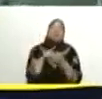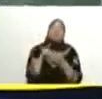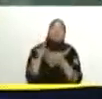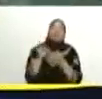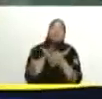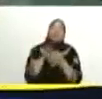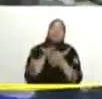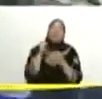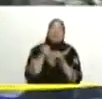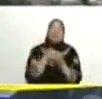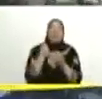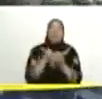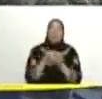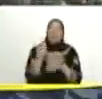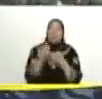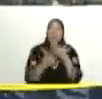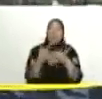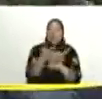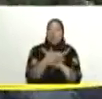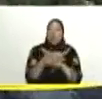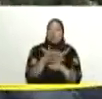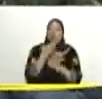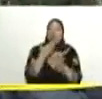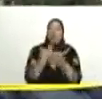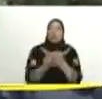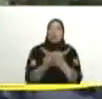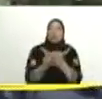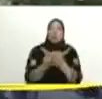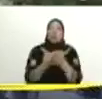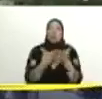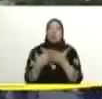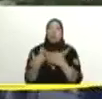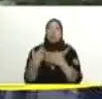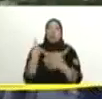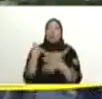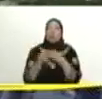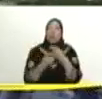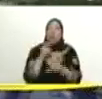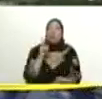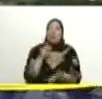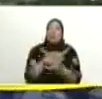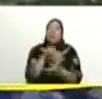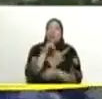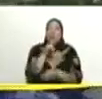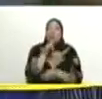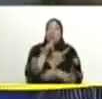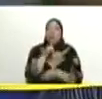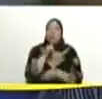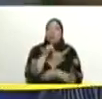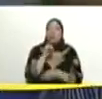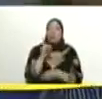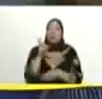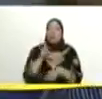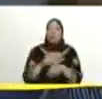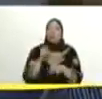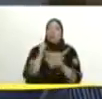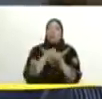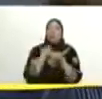5 de julio, bueno, le ofrecen esa victoria. Le están dando una paliza, perdón. Pero hay que admitir.